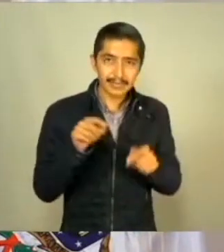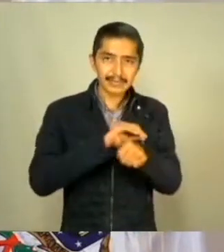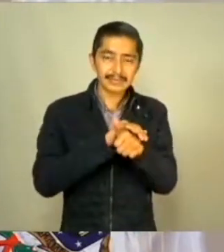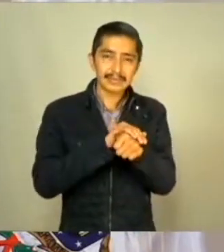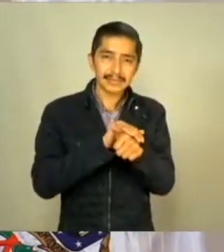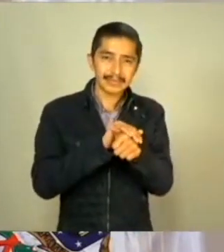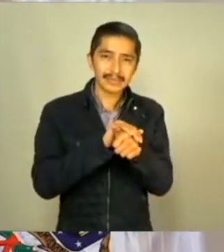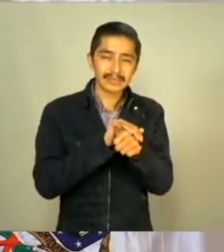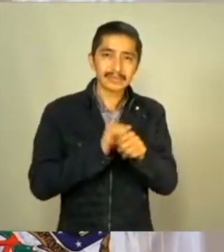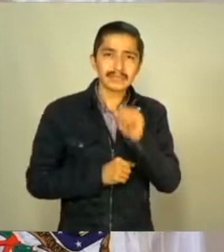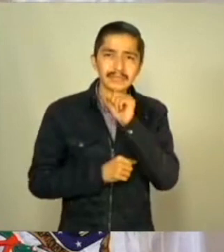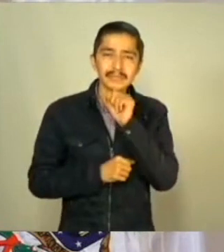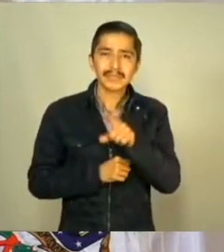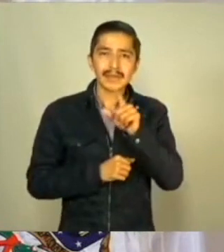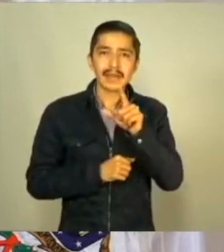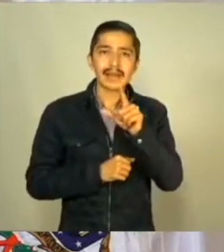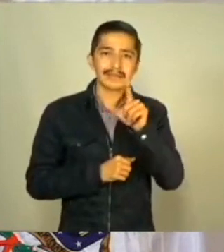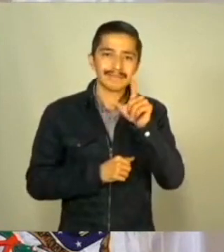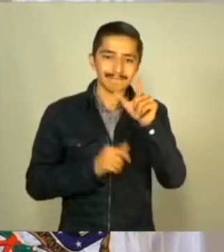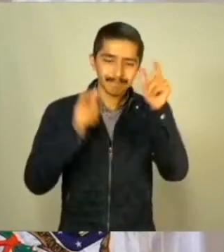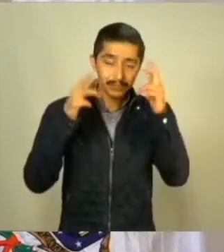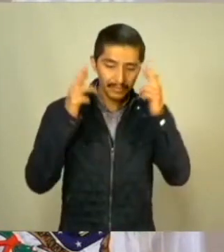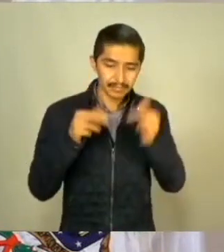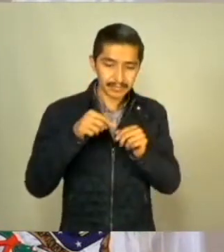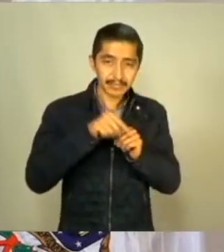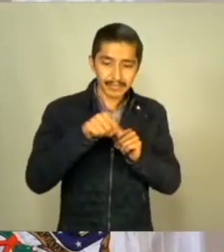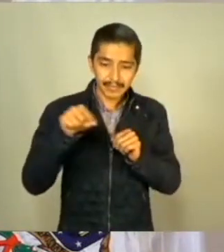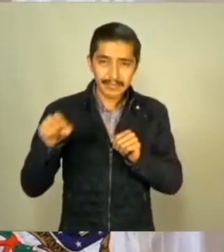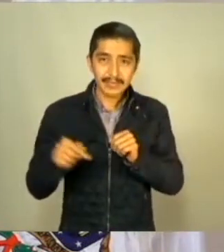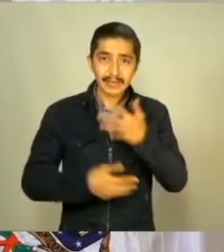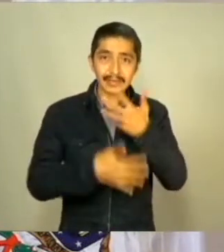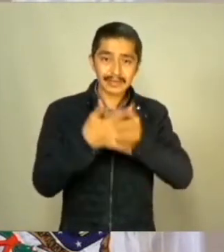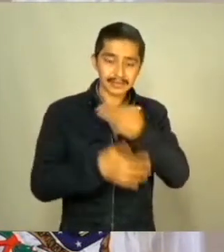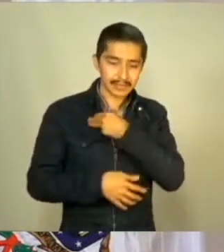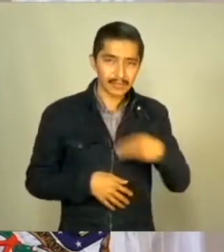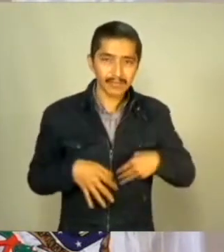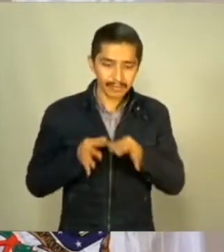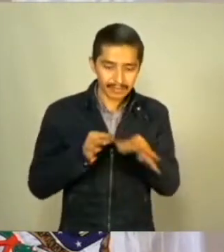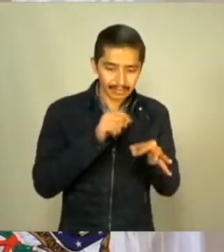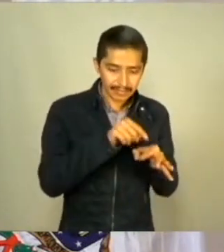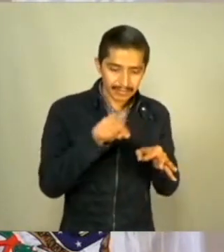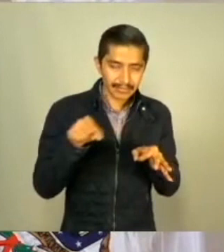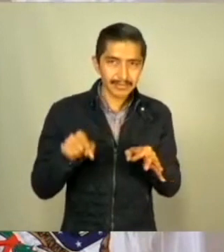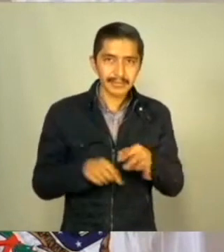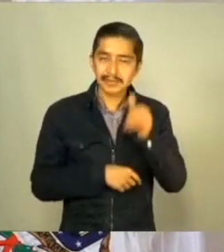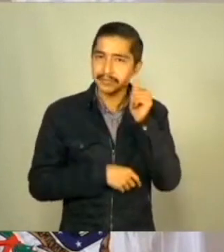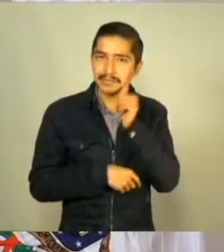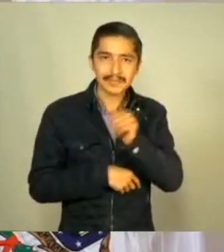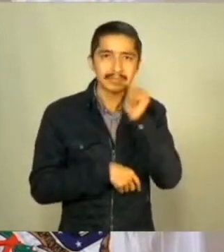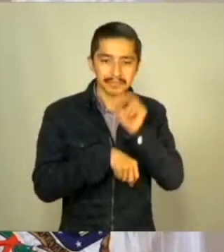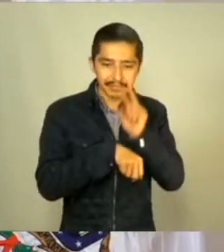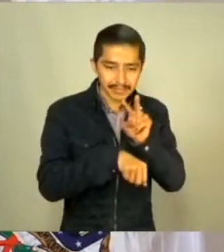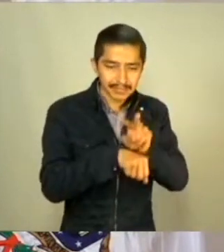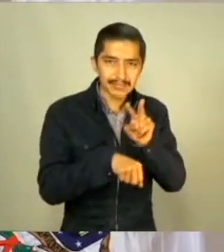y los reyes estos 15 municipios son de monitoreo permanente por